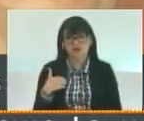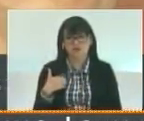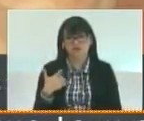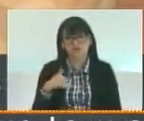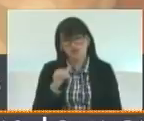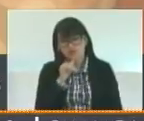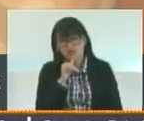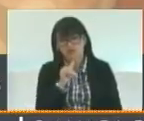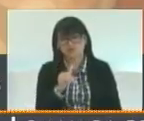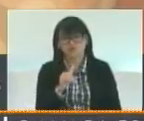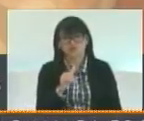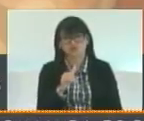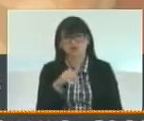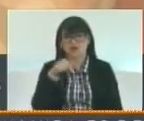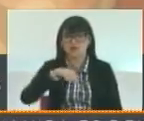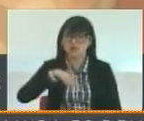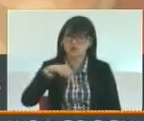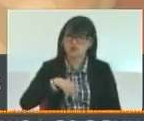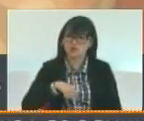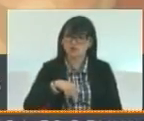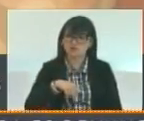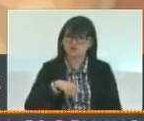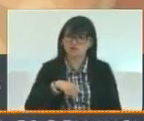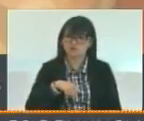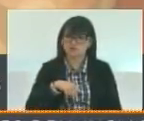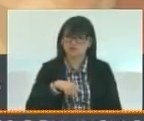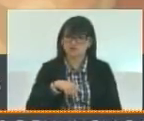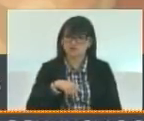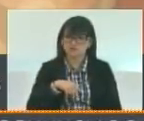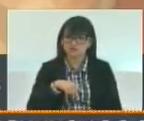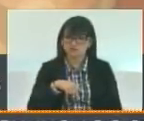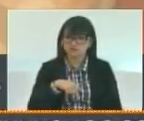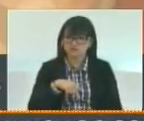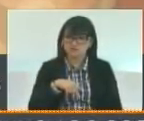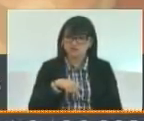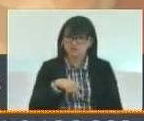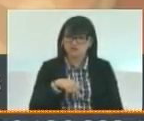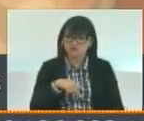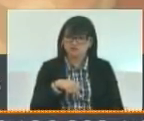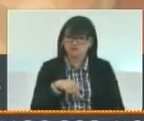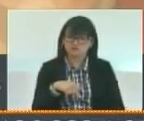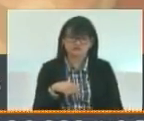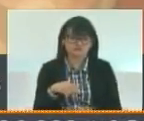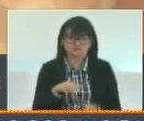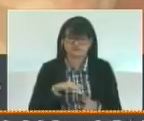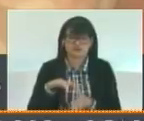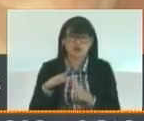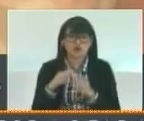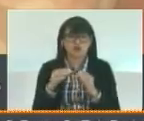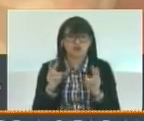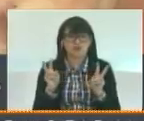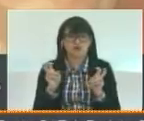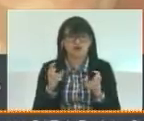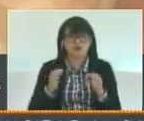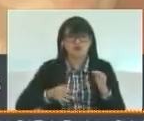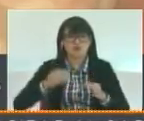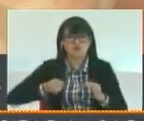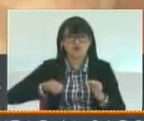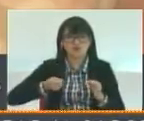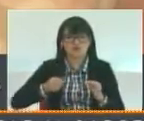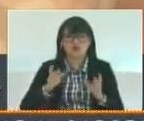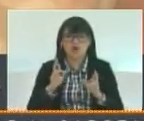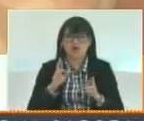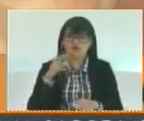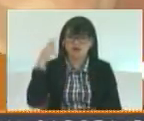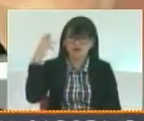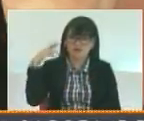denunciando el día de hoy y que está fuera de todo el marco jurídico internacional. Nosotros esperamos que haya